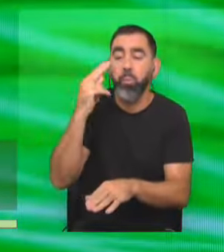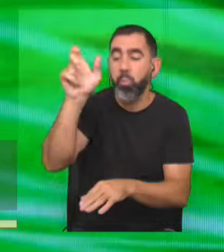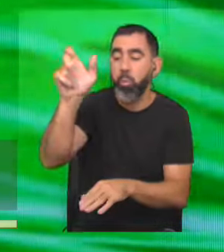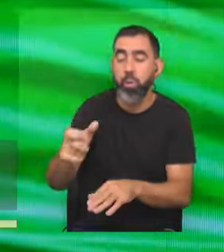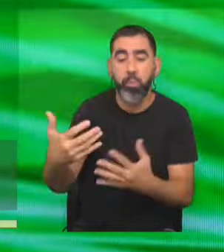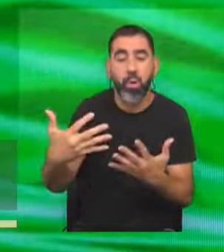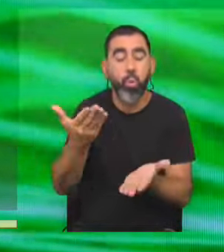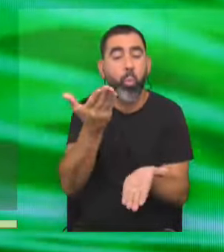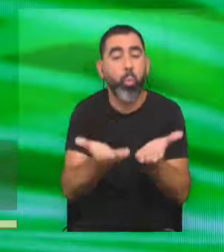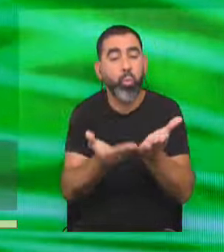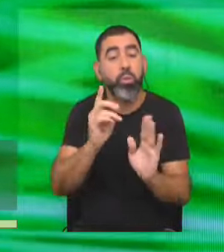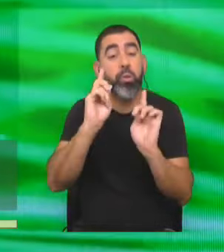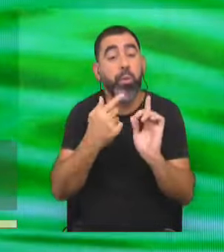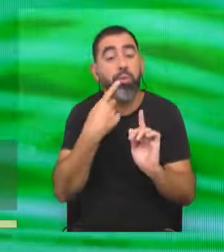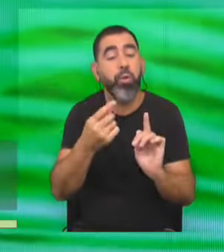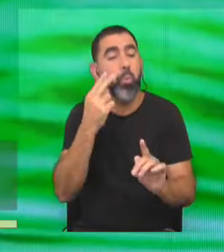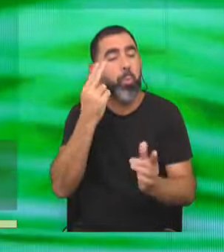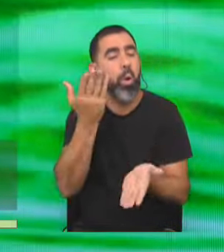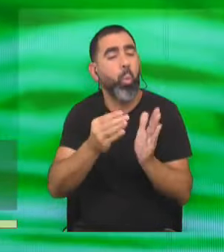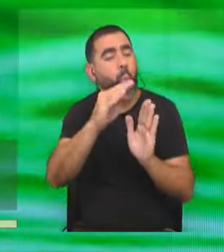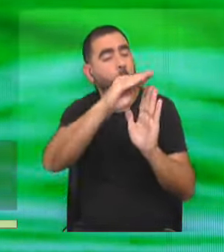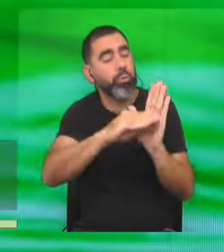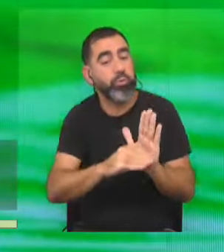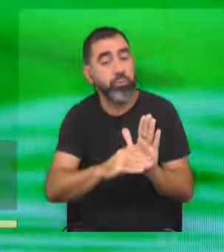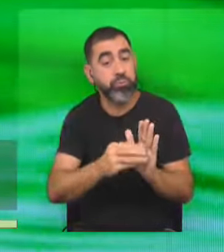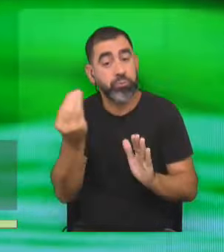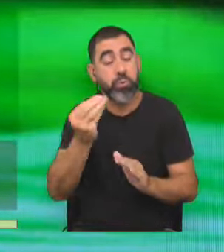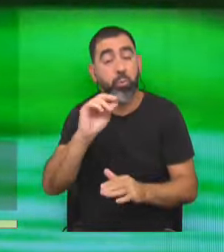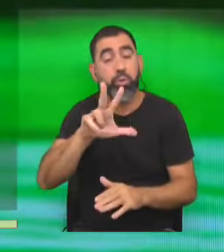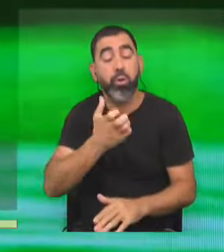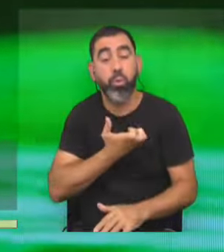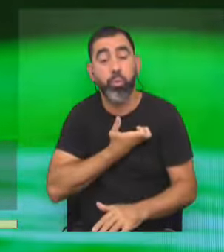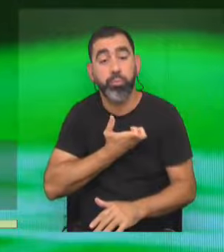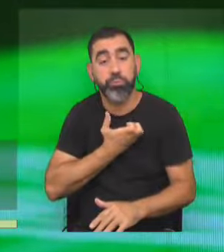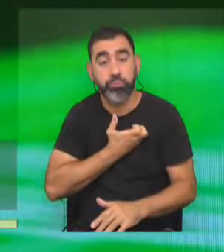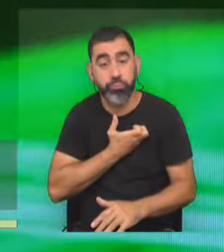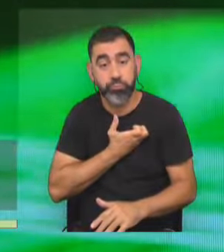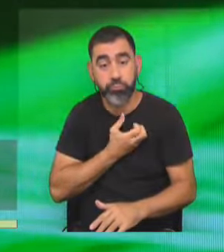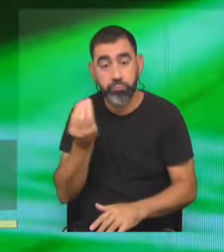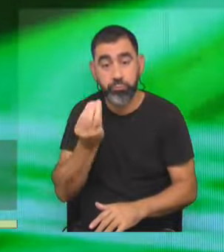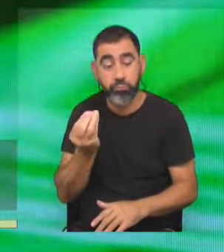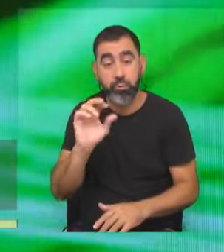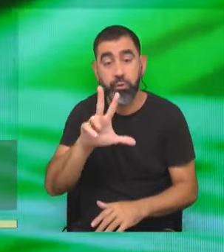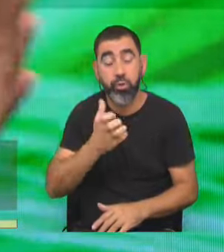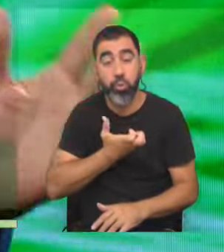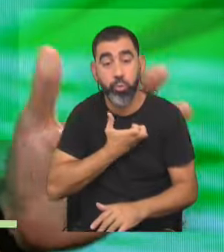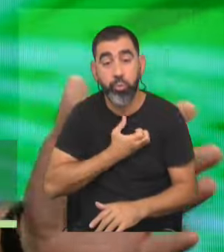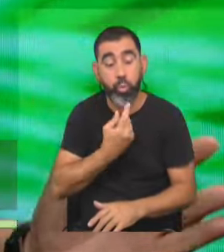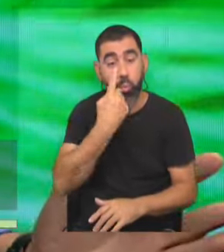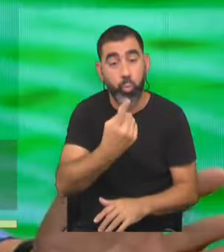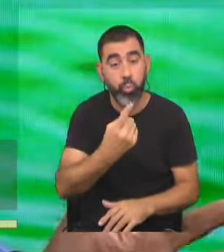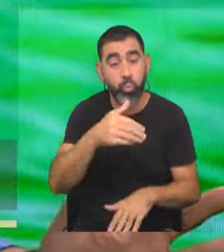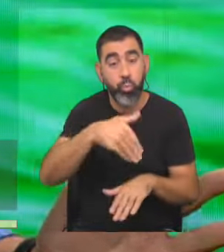cosa que se destaca también son los antecedentes este sábado hubo tres homicidios de los tres homicidios uno en el